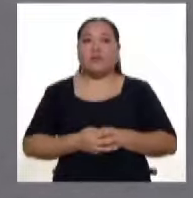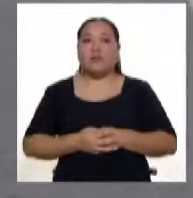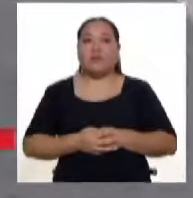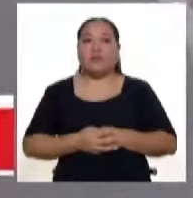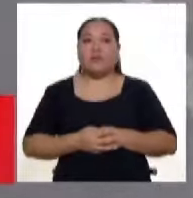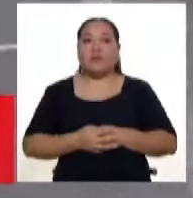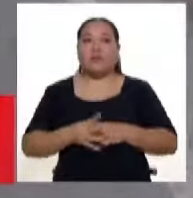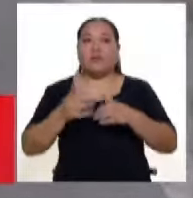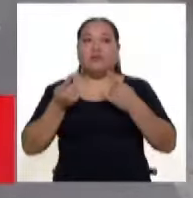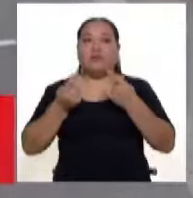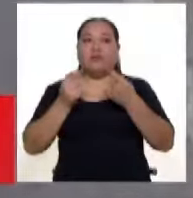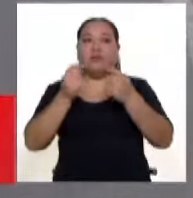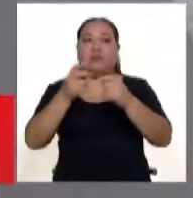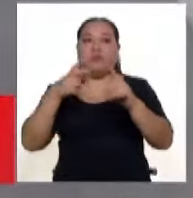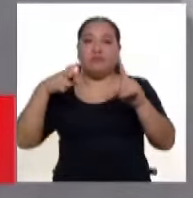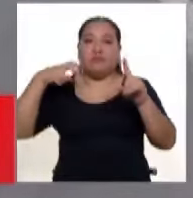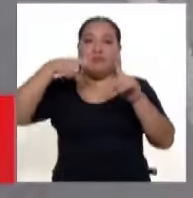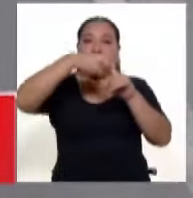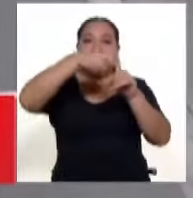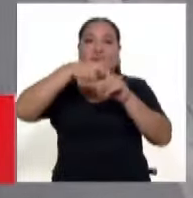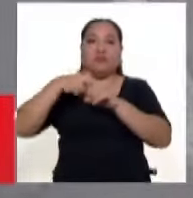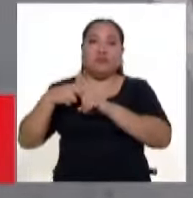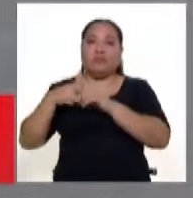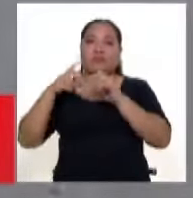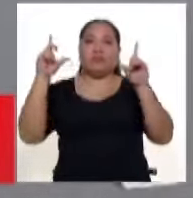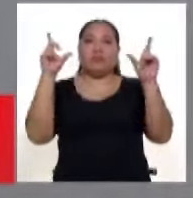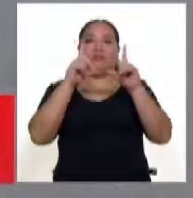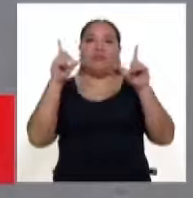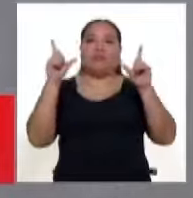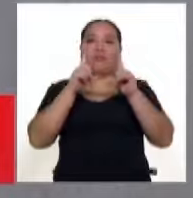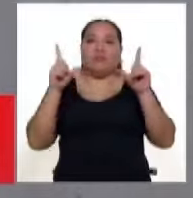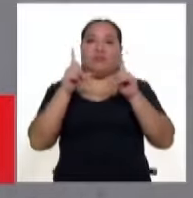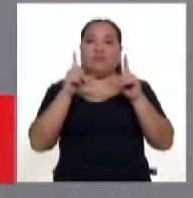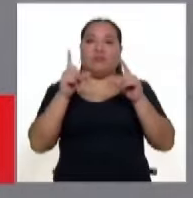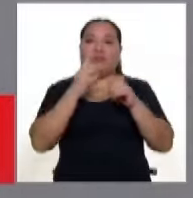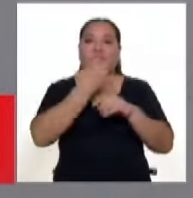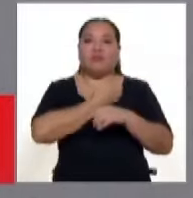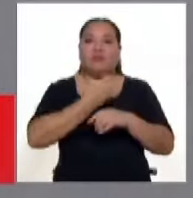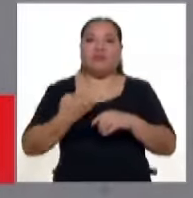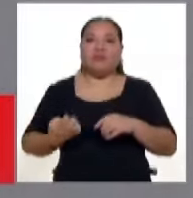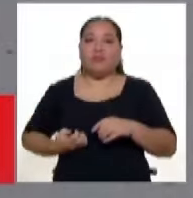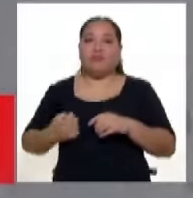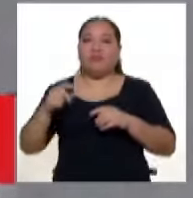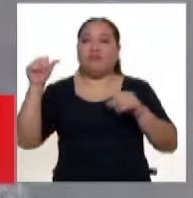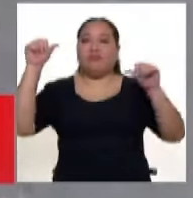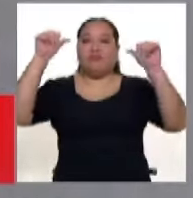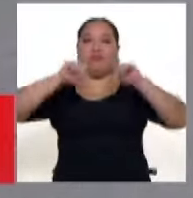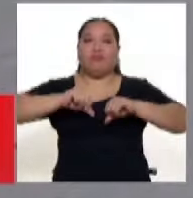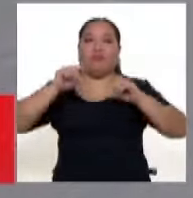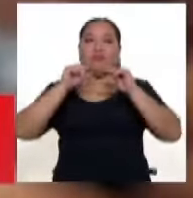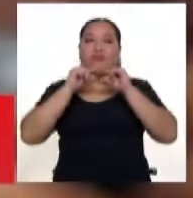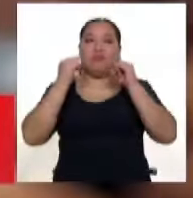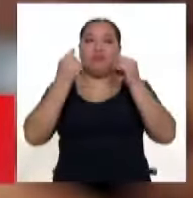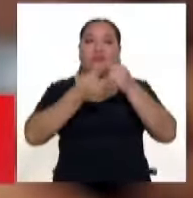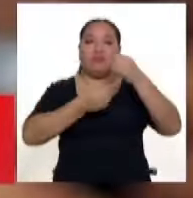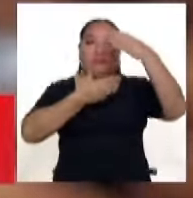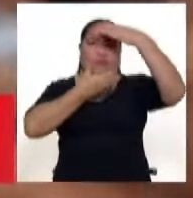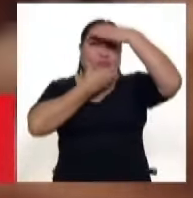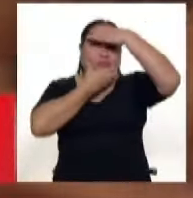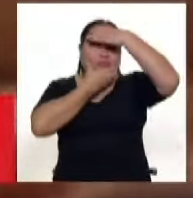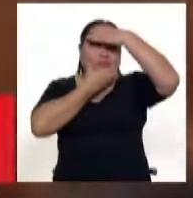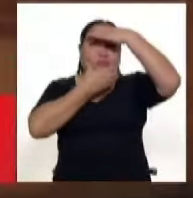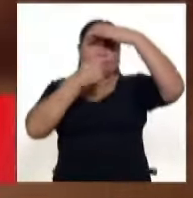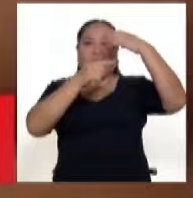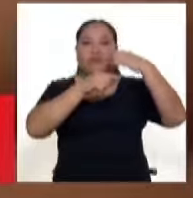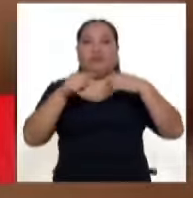Intentaron repetir el asalto a la televisión pública, pero fracasaron. Este grupo de terroristas que yace en el piso